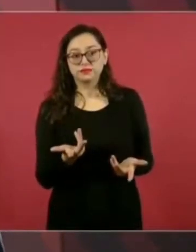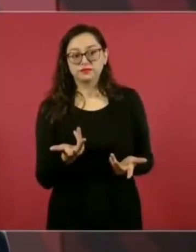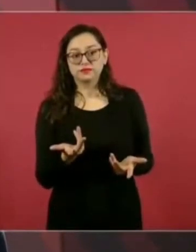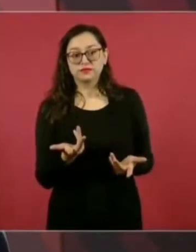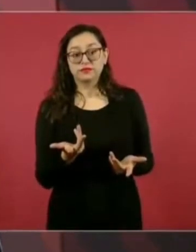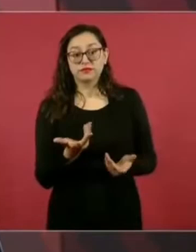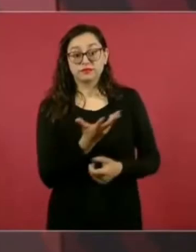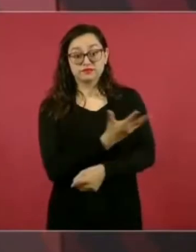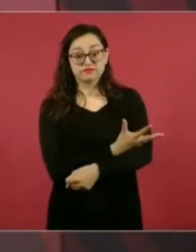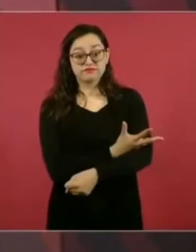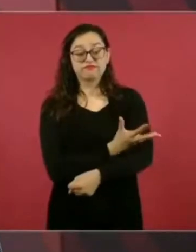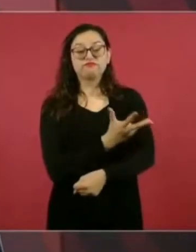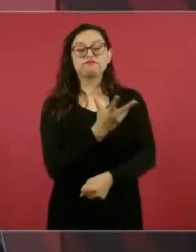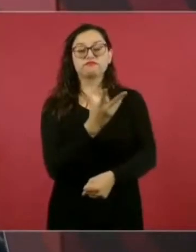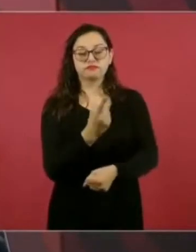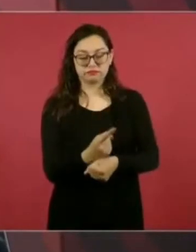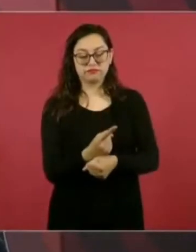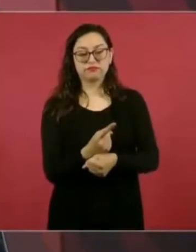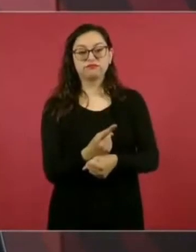honestidad,